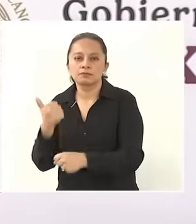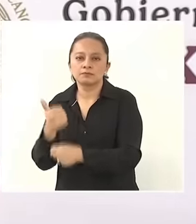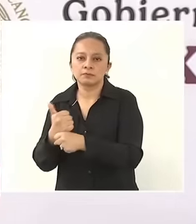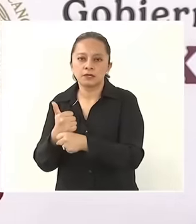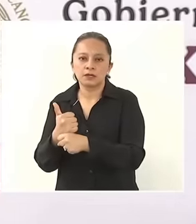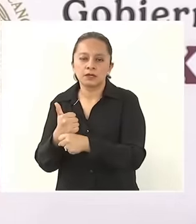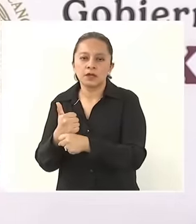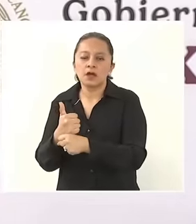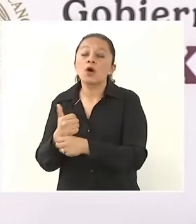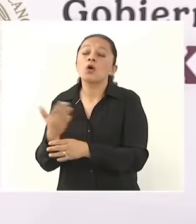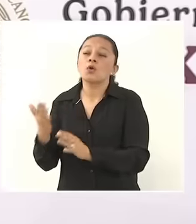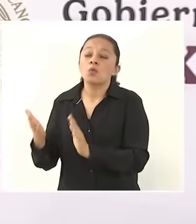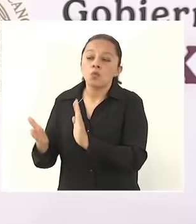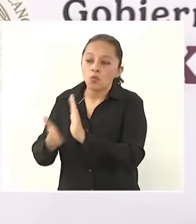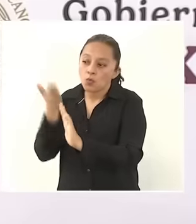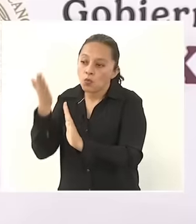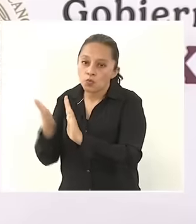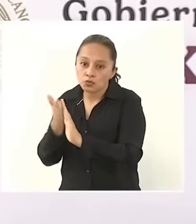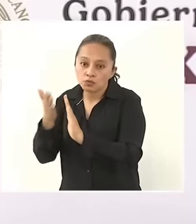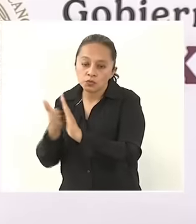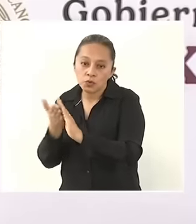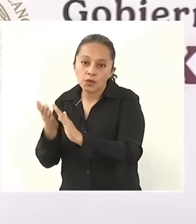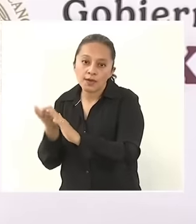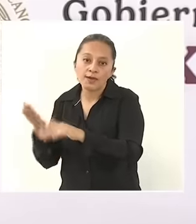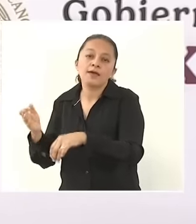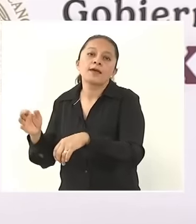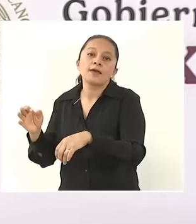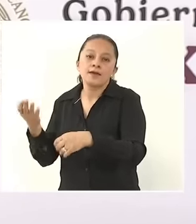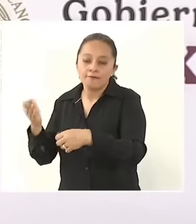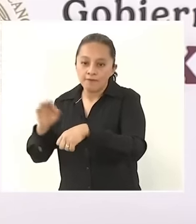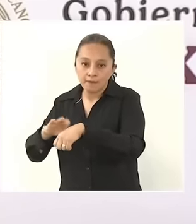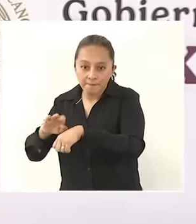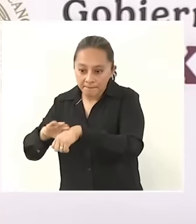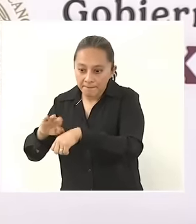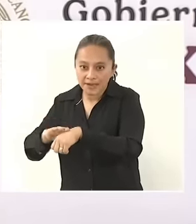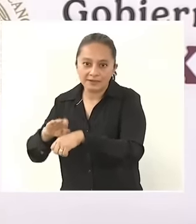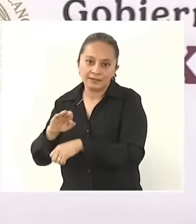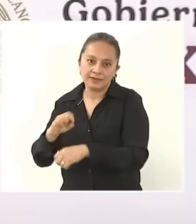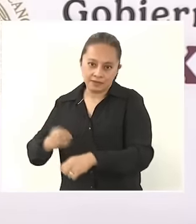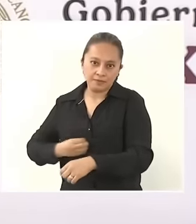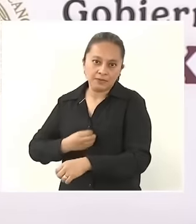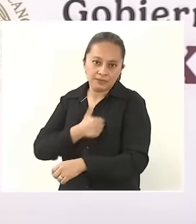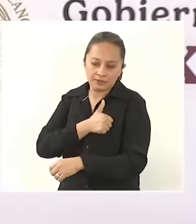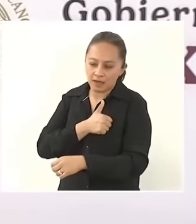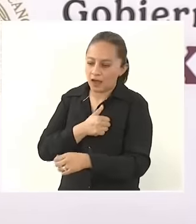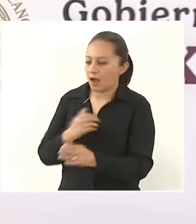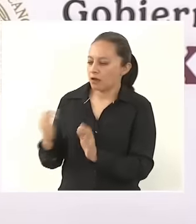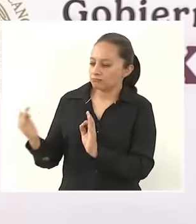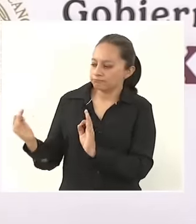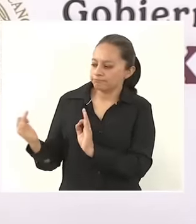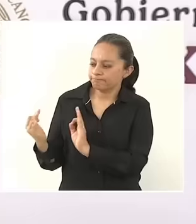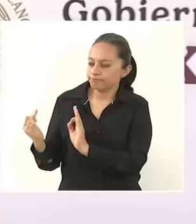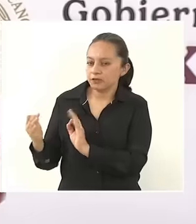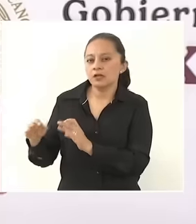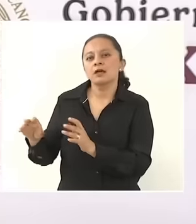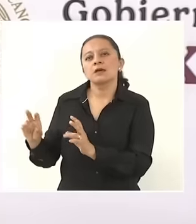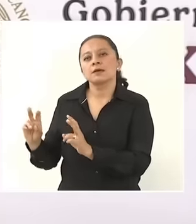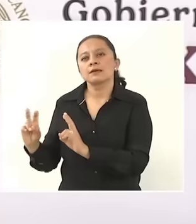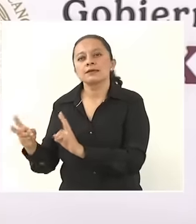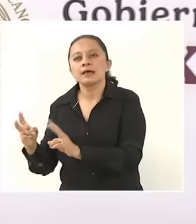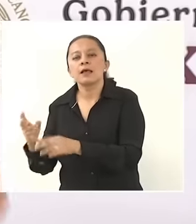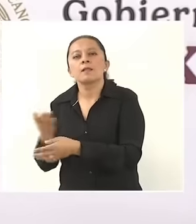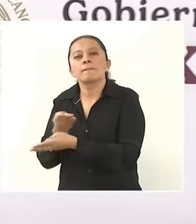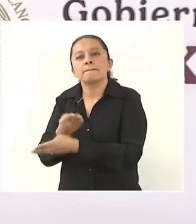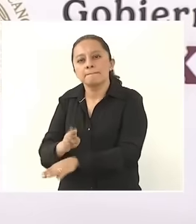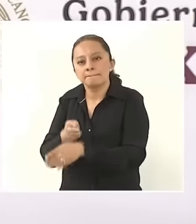farmacias del bienestar junto a los bancos del bienestar para que las y los adultos mayores